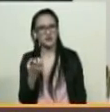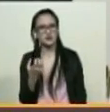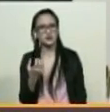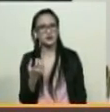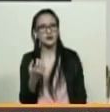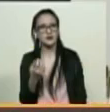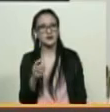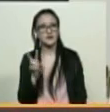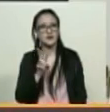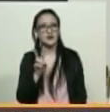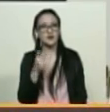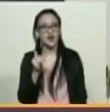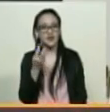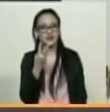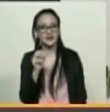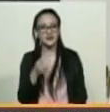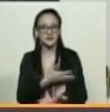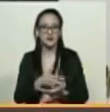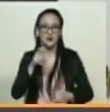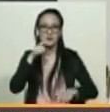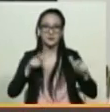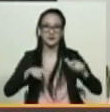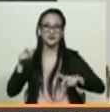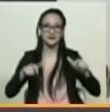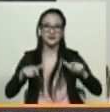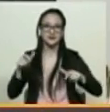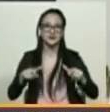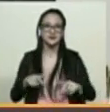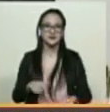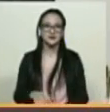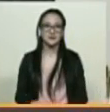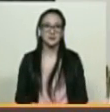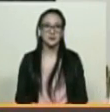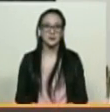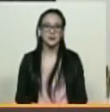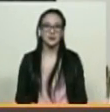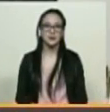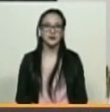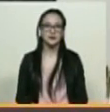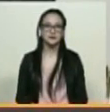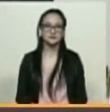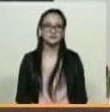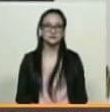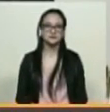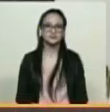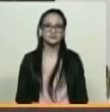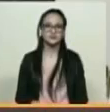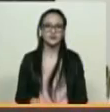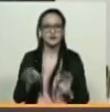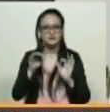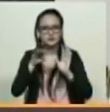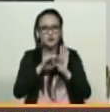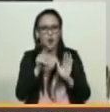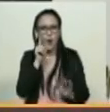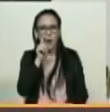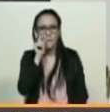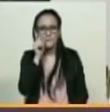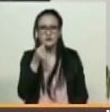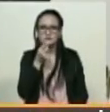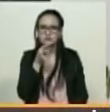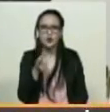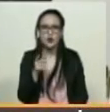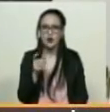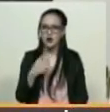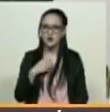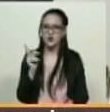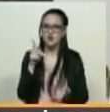millones de habitantes, son Cire. Pero ministro, trascendió declaraciones puntuales del diputado Enrique Márquez. Correcto. En donde él aclaraba que él no había